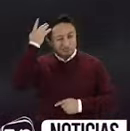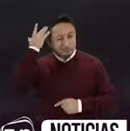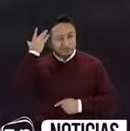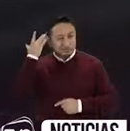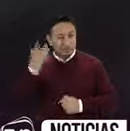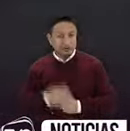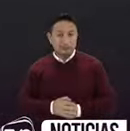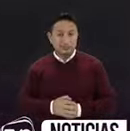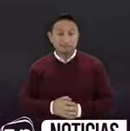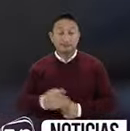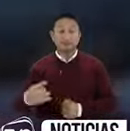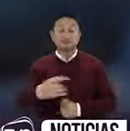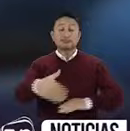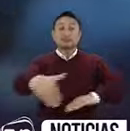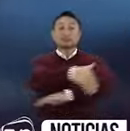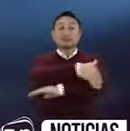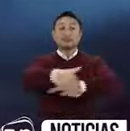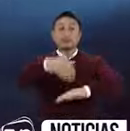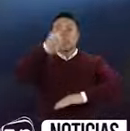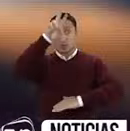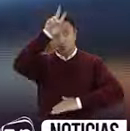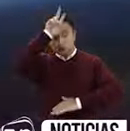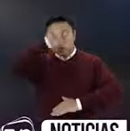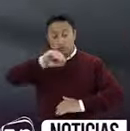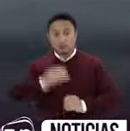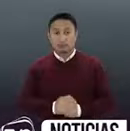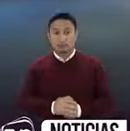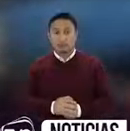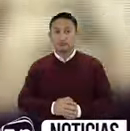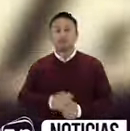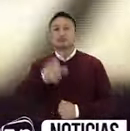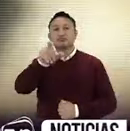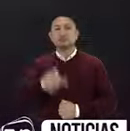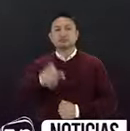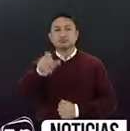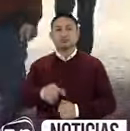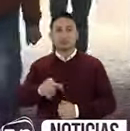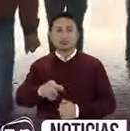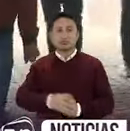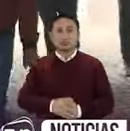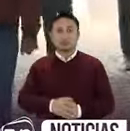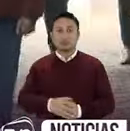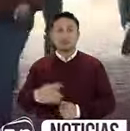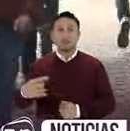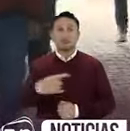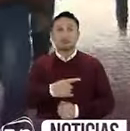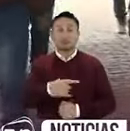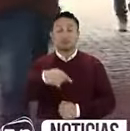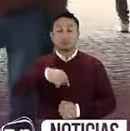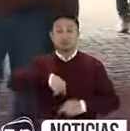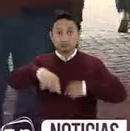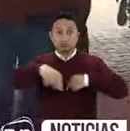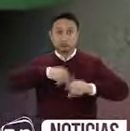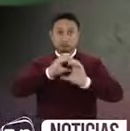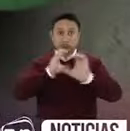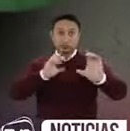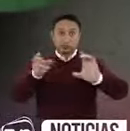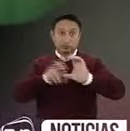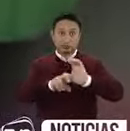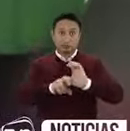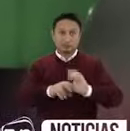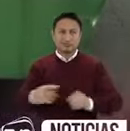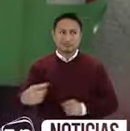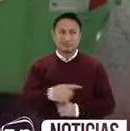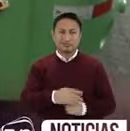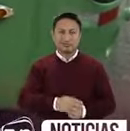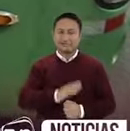en la avenida General Rumiñahui, y según comentaron ciudadanos que esperan su transporte en las paradas de la zona, es común ese modo de